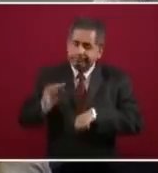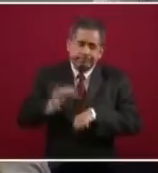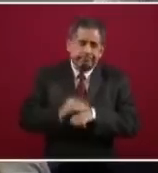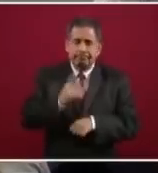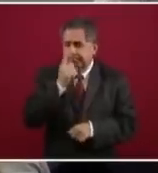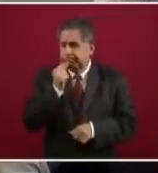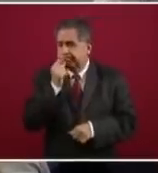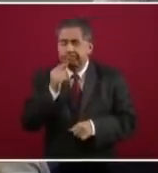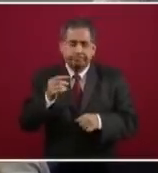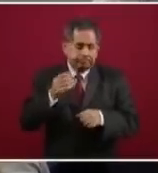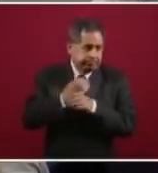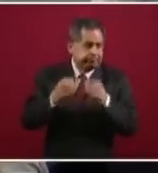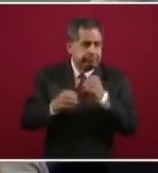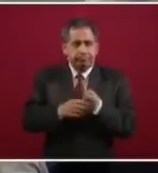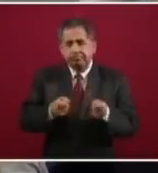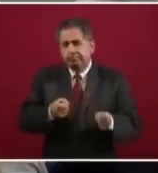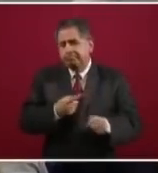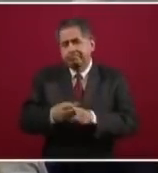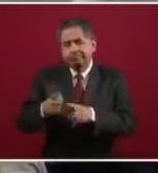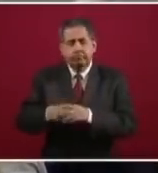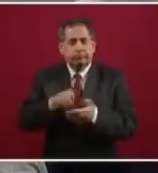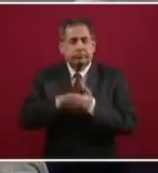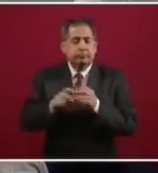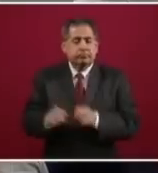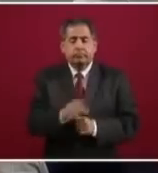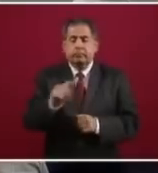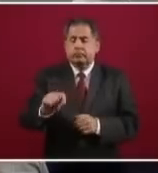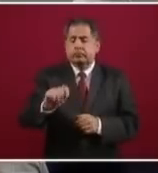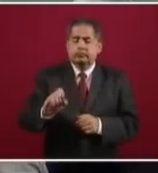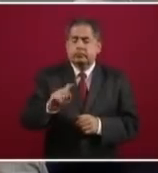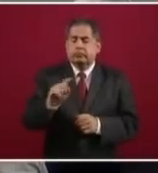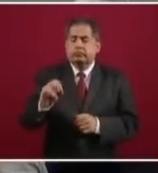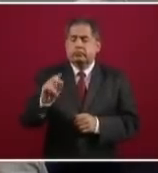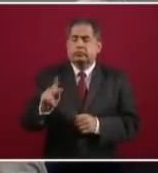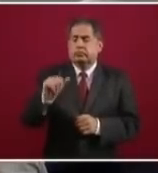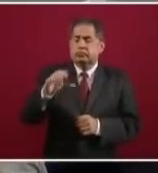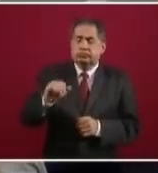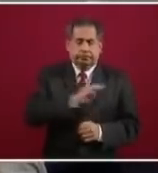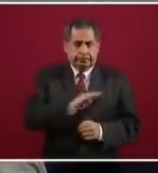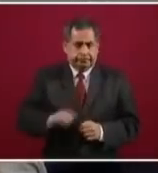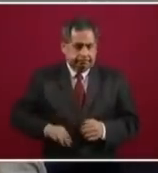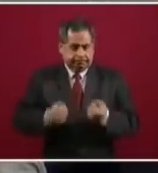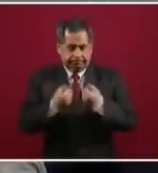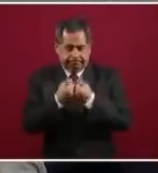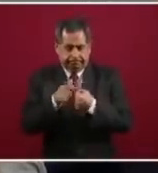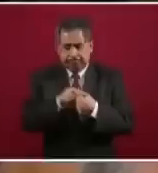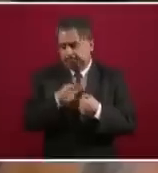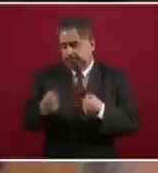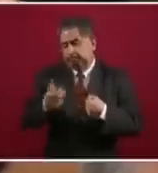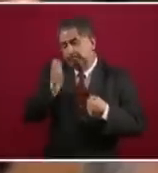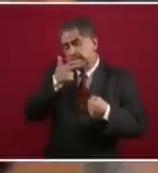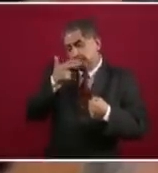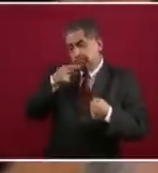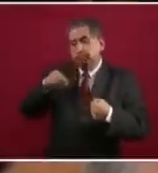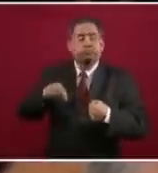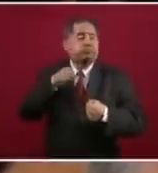y equipamiento. Por ejemplo, en Tezopaco, que es un municipio al sur que colinda con Chihuahua, tienen